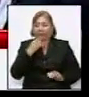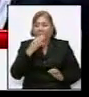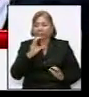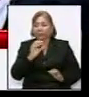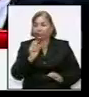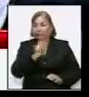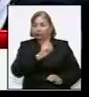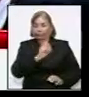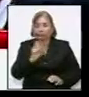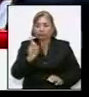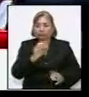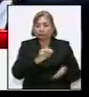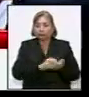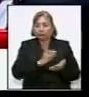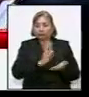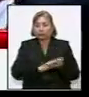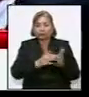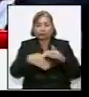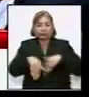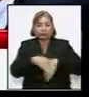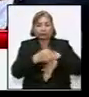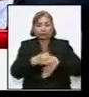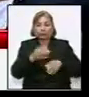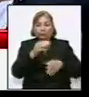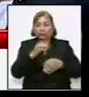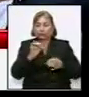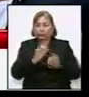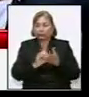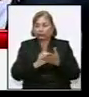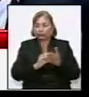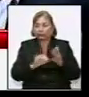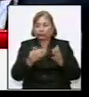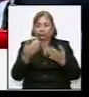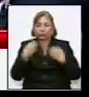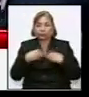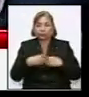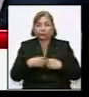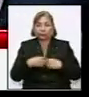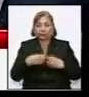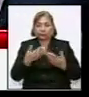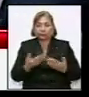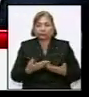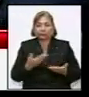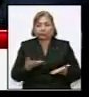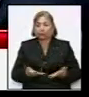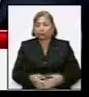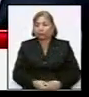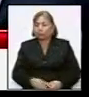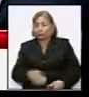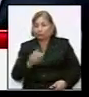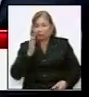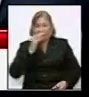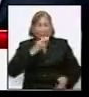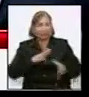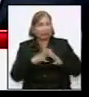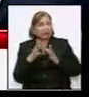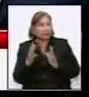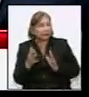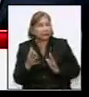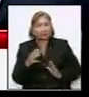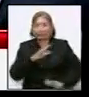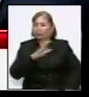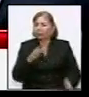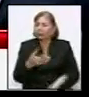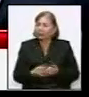dice no registrar o actualizar su domicilio y datos personales ante el colegio de abogados al cual pertenece me parece un exceso que